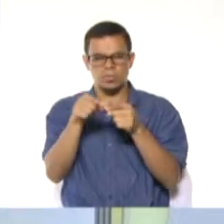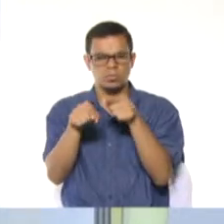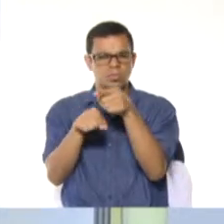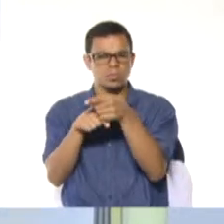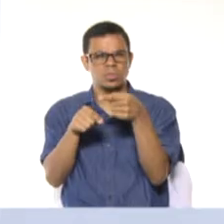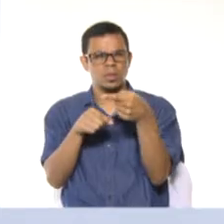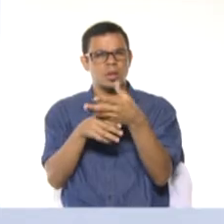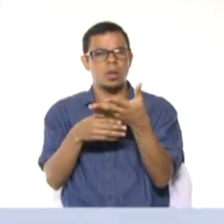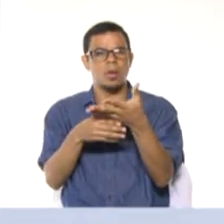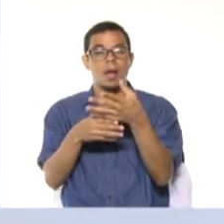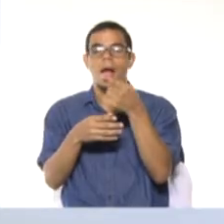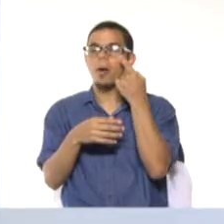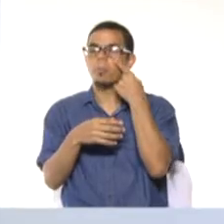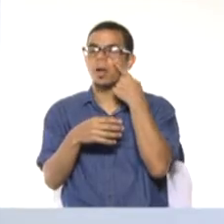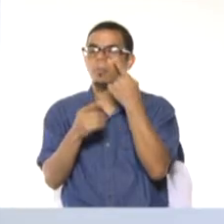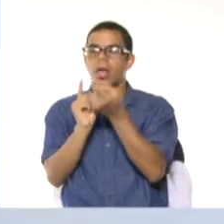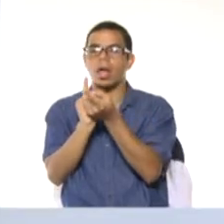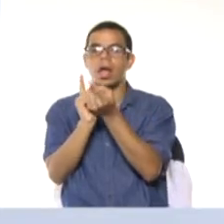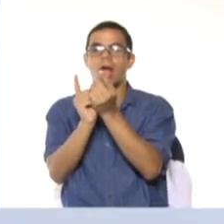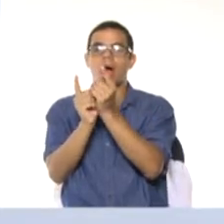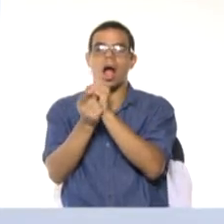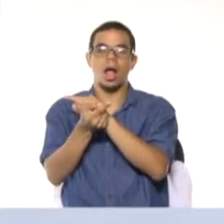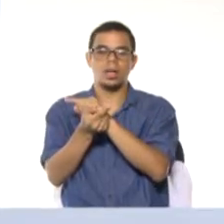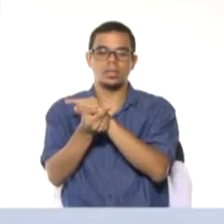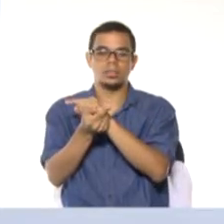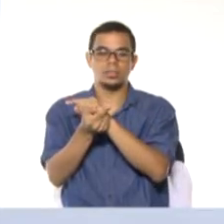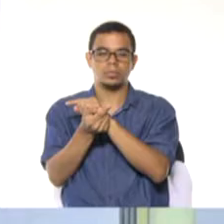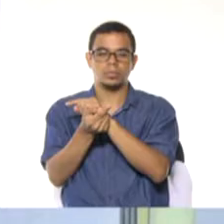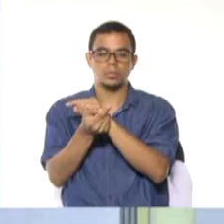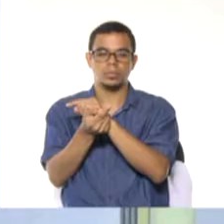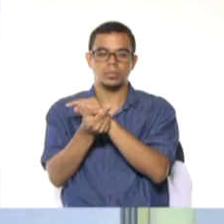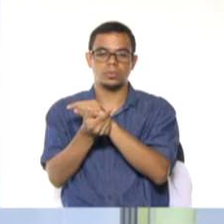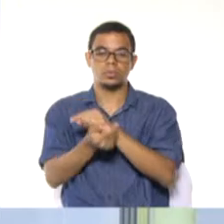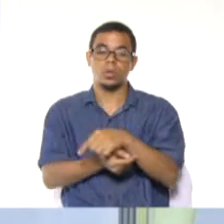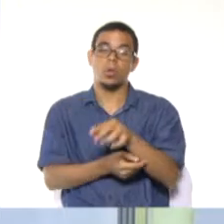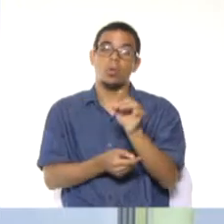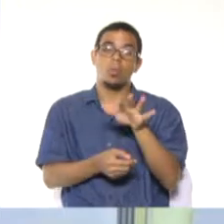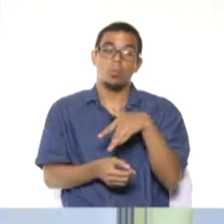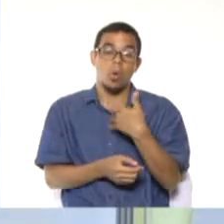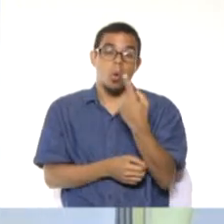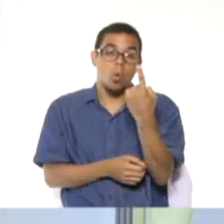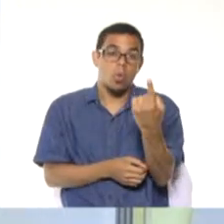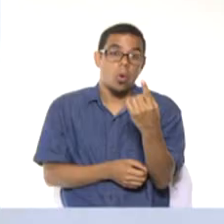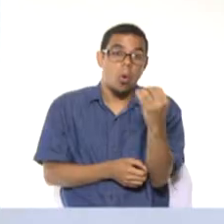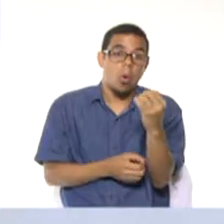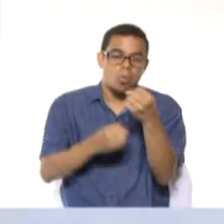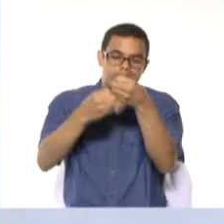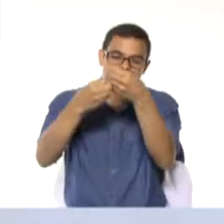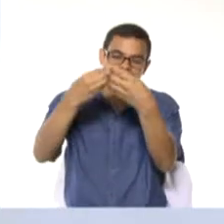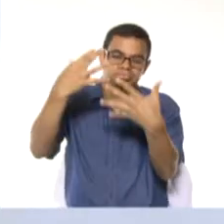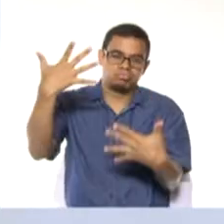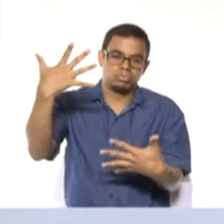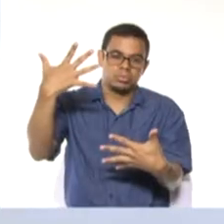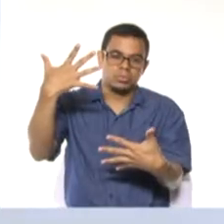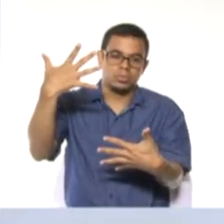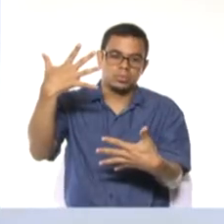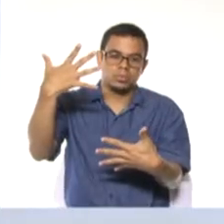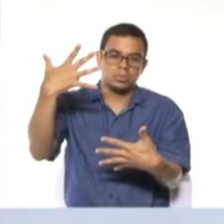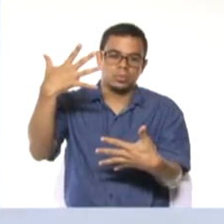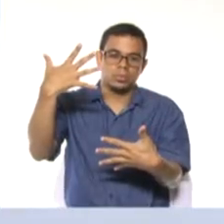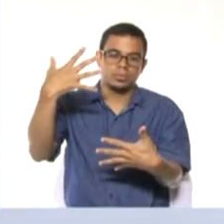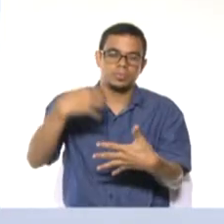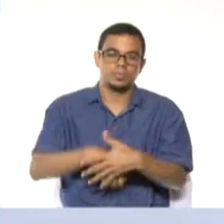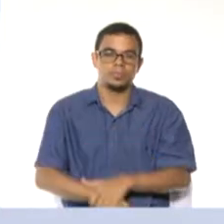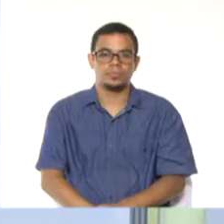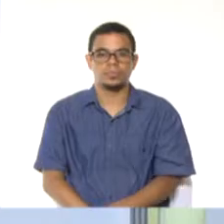qué? Para obtener productos. Puede ser uno o varios productos y son representados con la letra C mayúscula